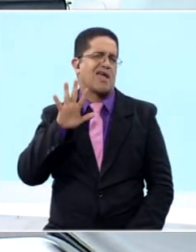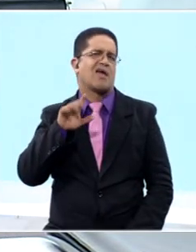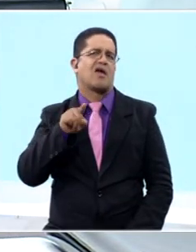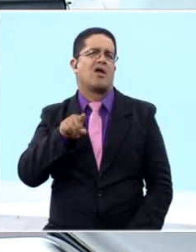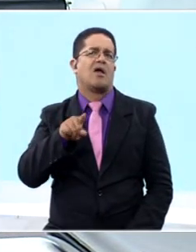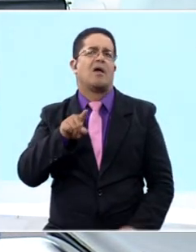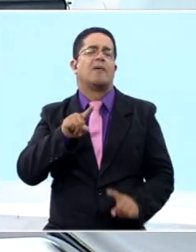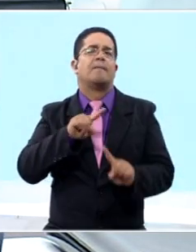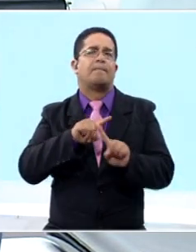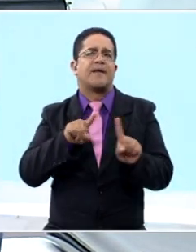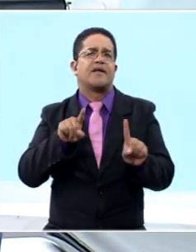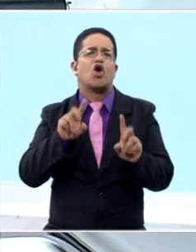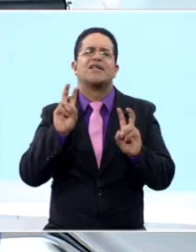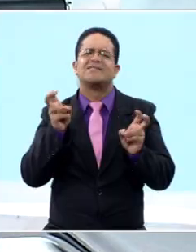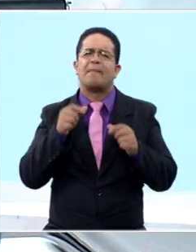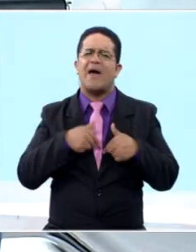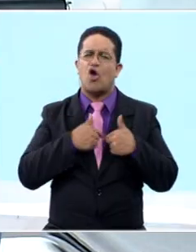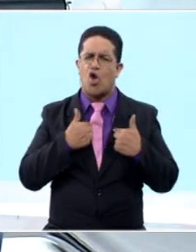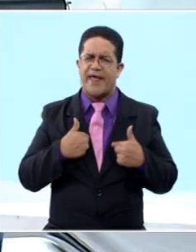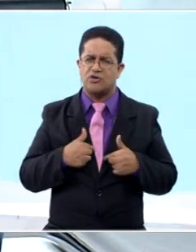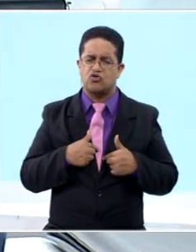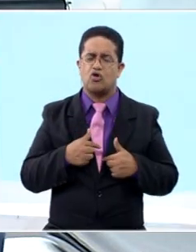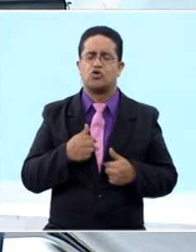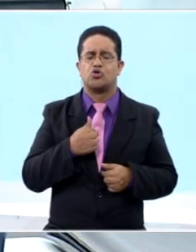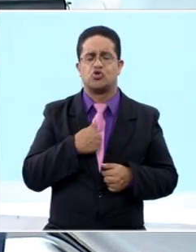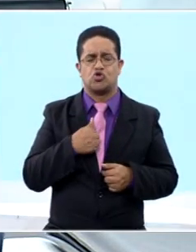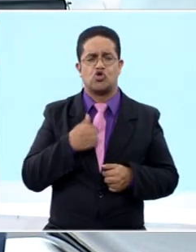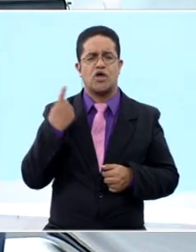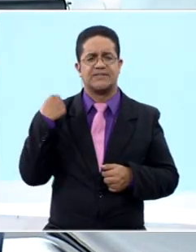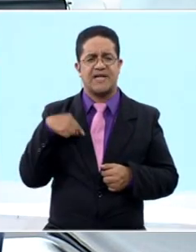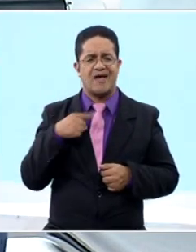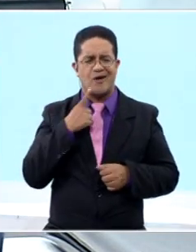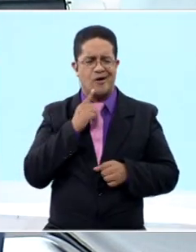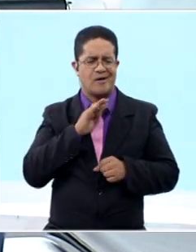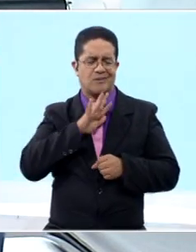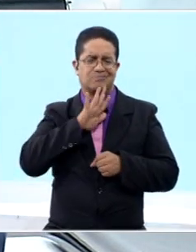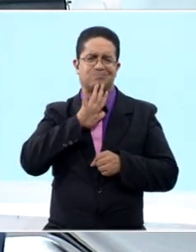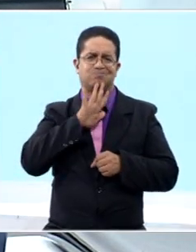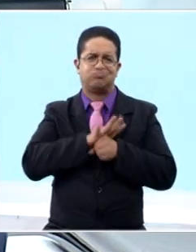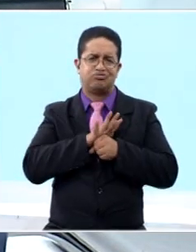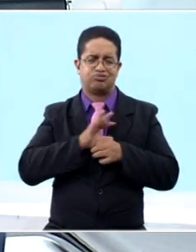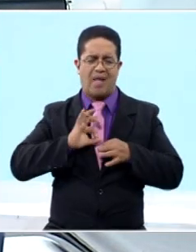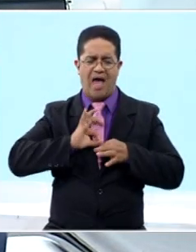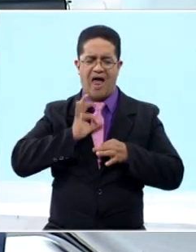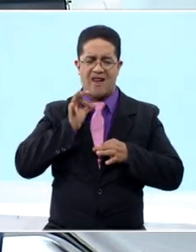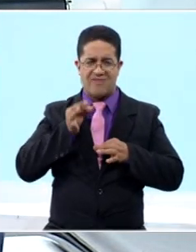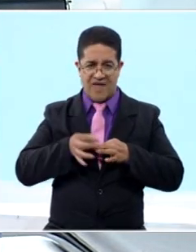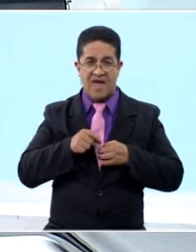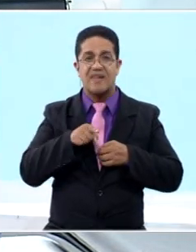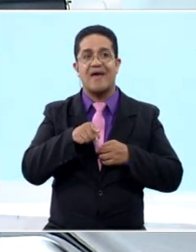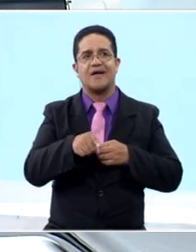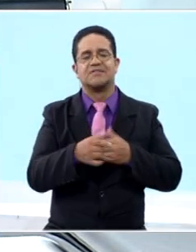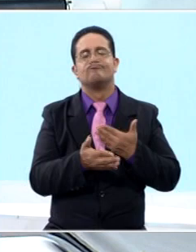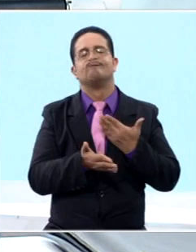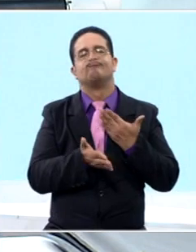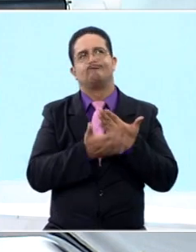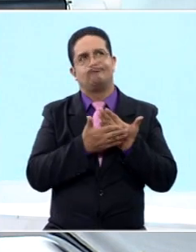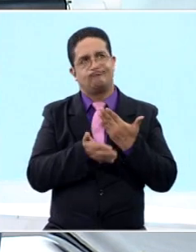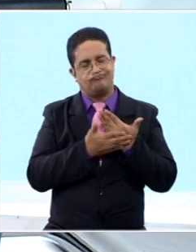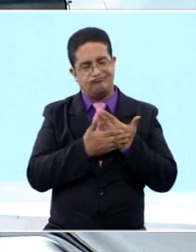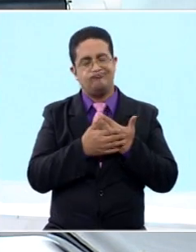pero en el tema, por ejemplo, cardíaco, si yo tengo una obstrucción a nivel de alguna de las arterias, bueno, eso va a